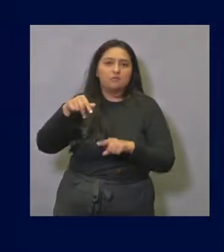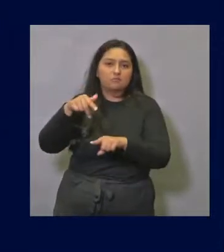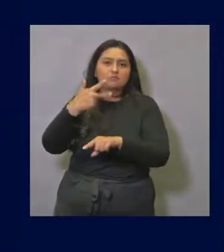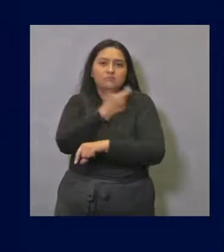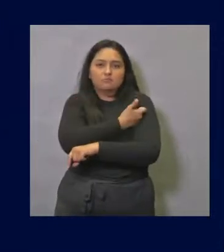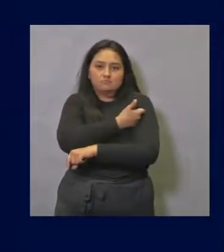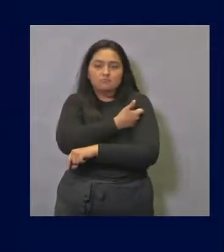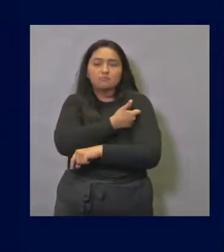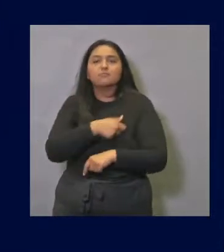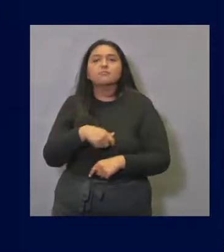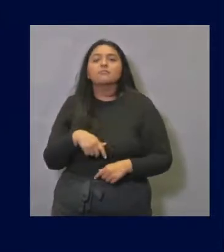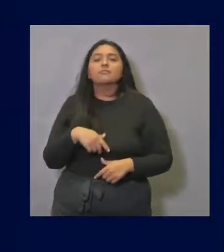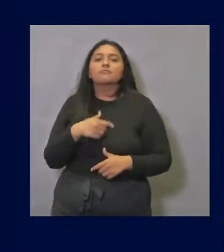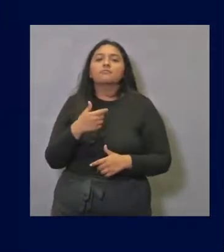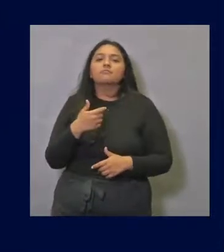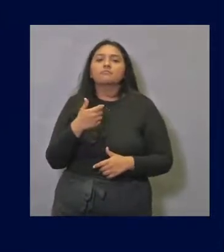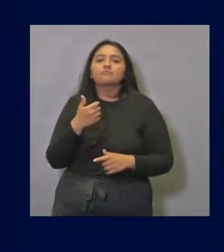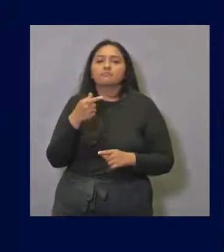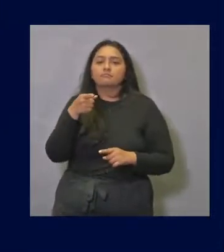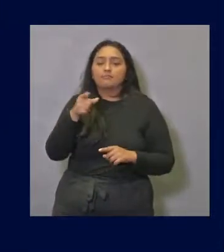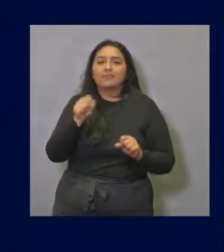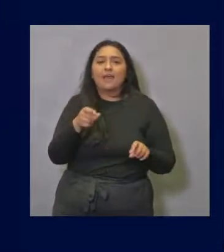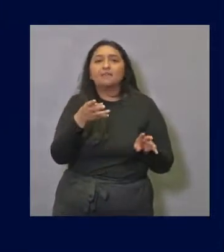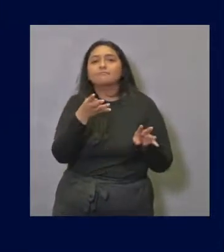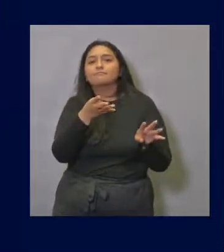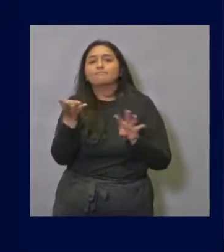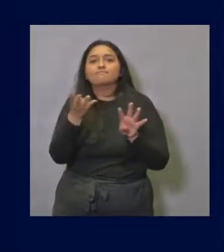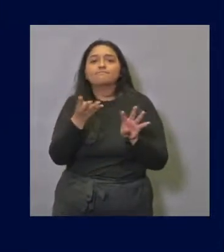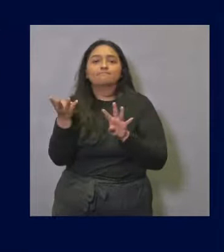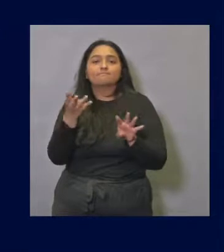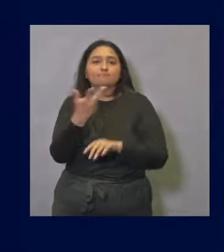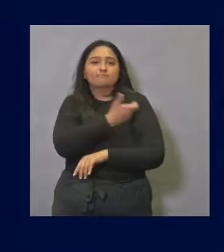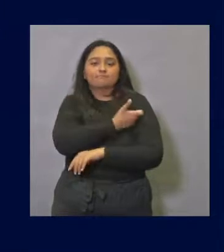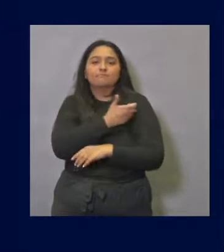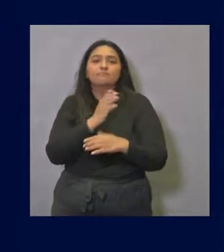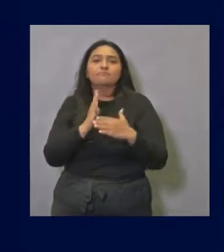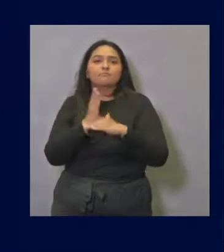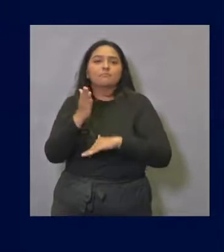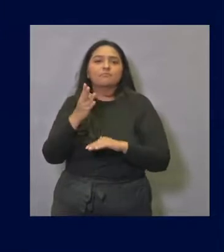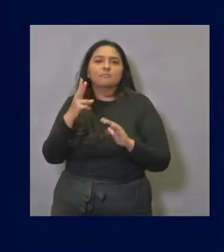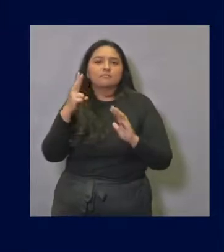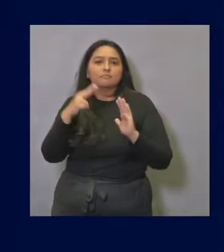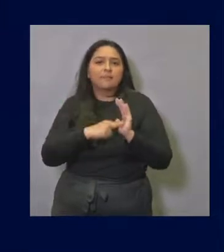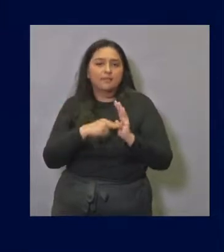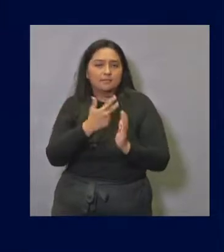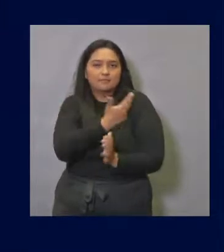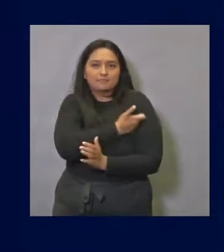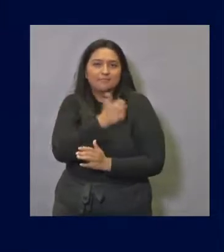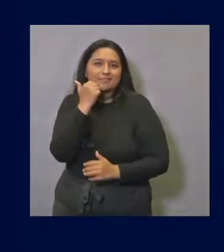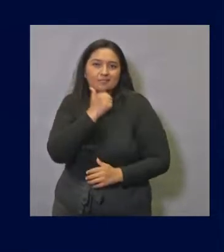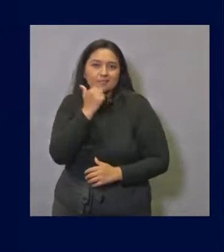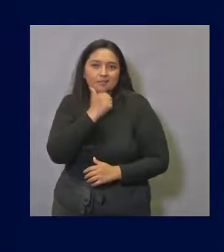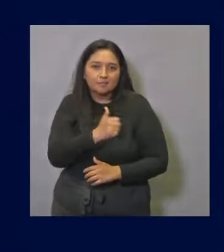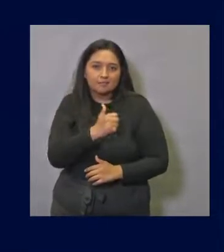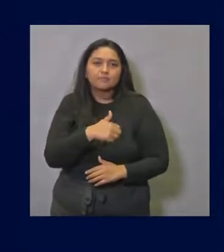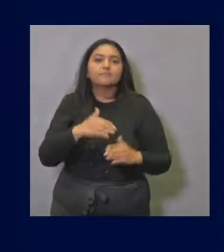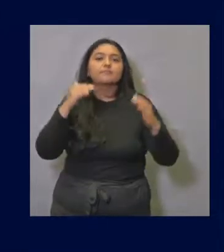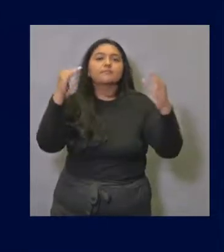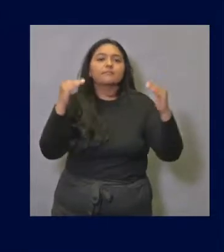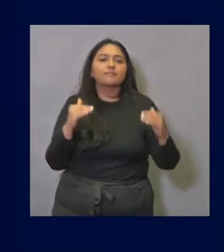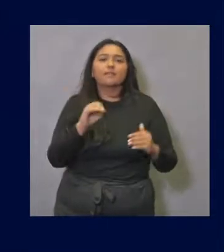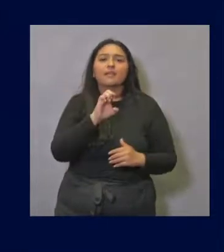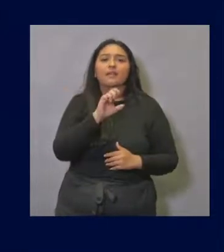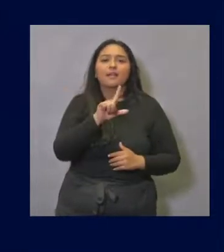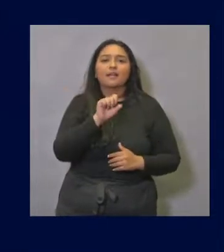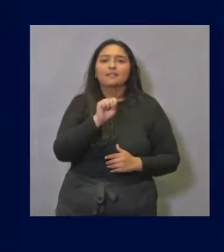la capacidad de administrar hasta 2,000 vacunas al día. El centro de vacunación del Sereno en